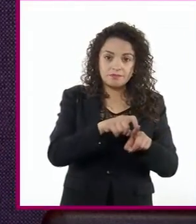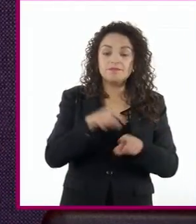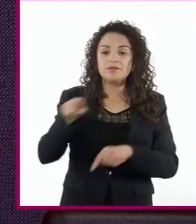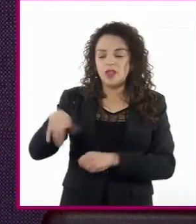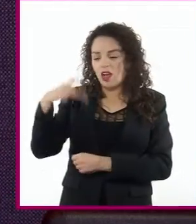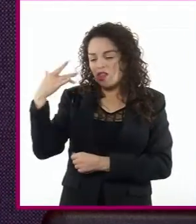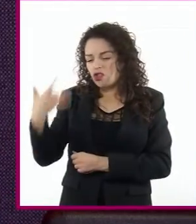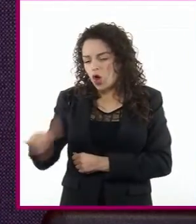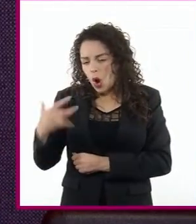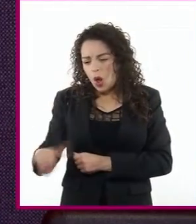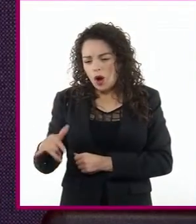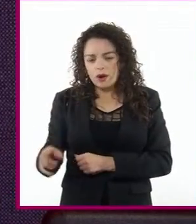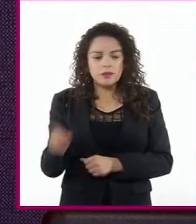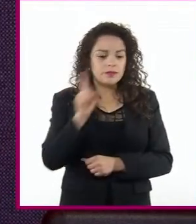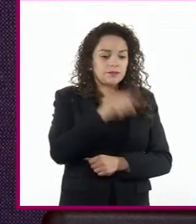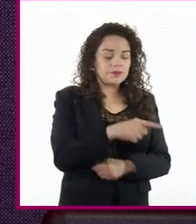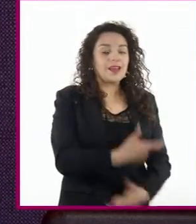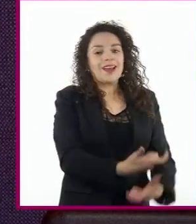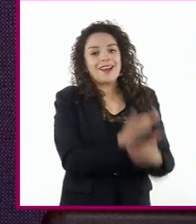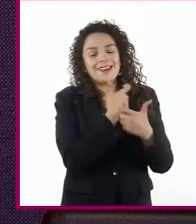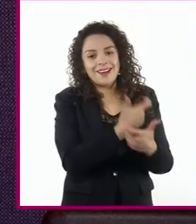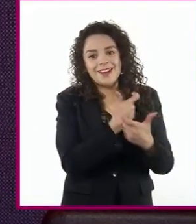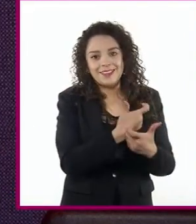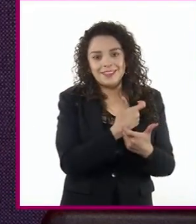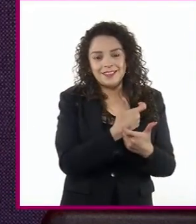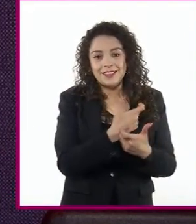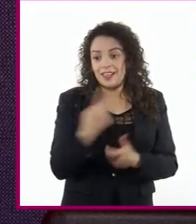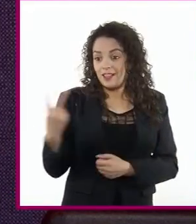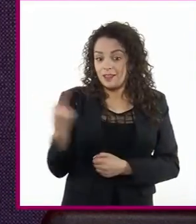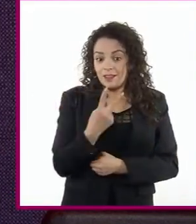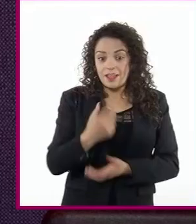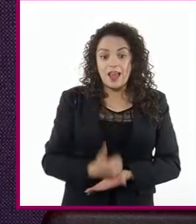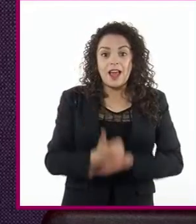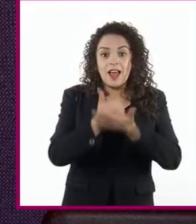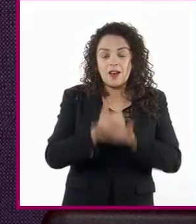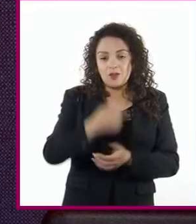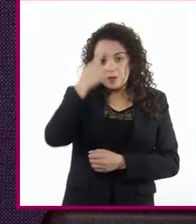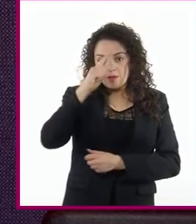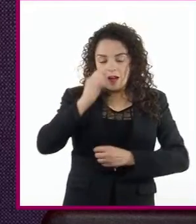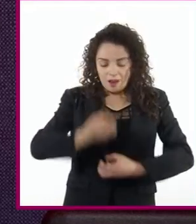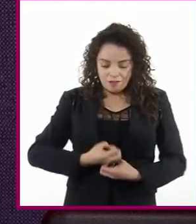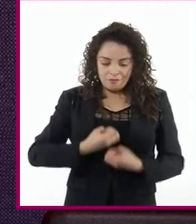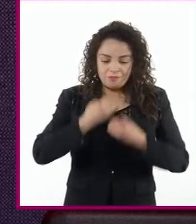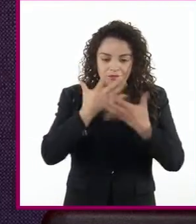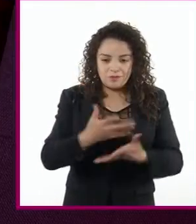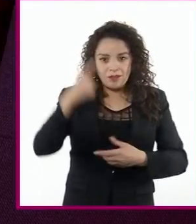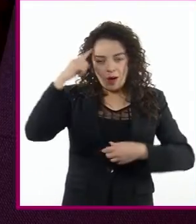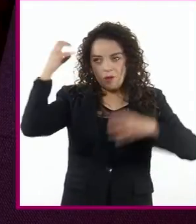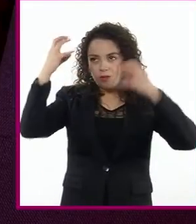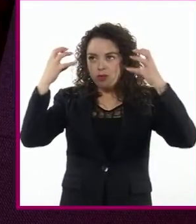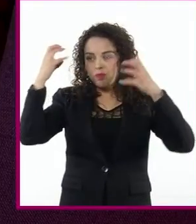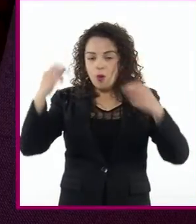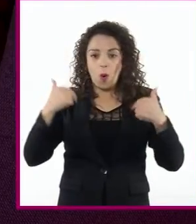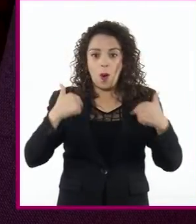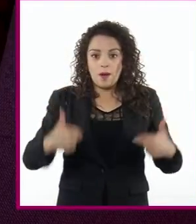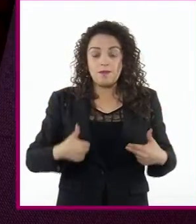la comedia mediante la risa, provocan la reflexión y el desahogo de las emociones